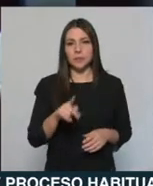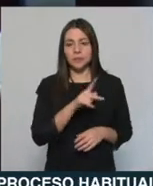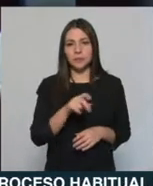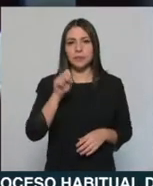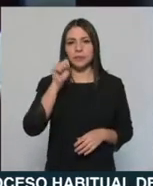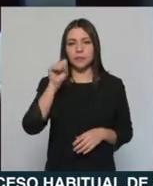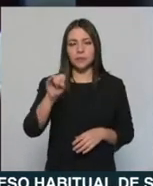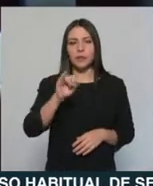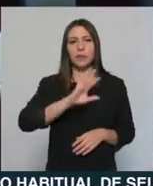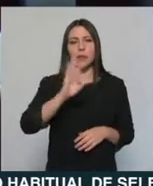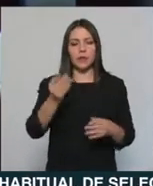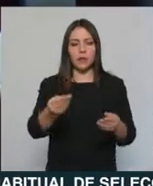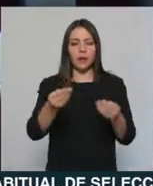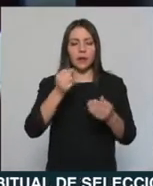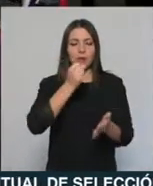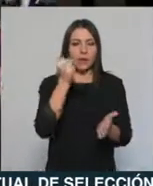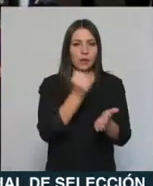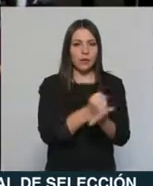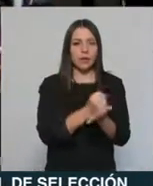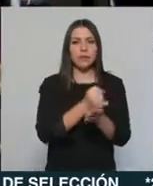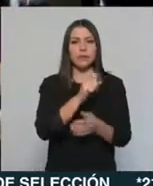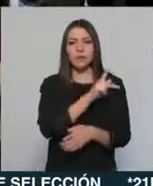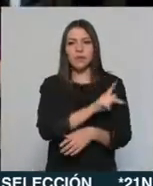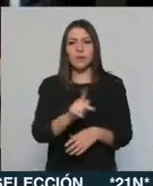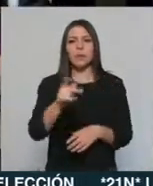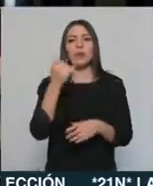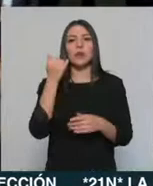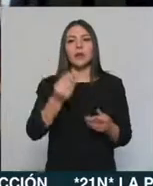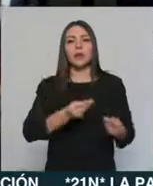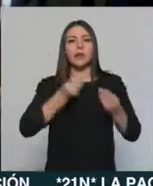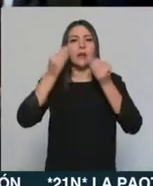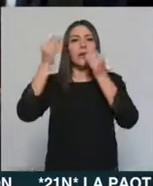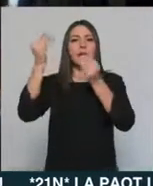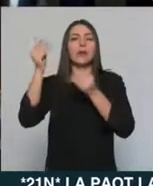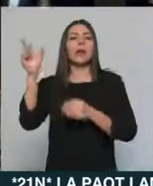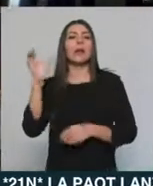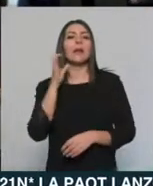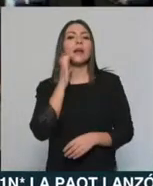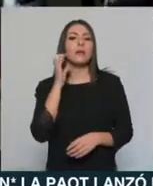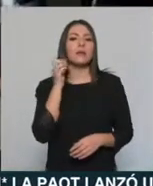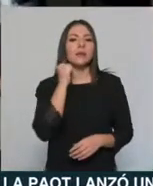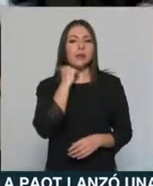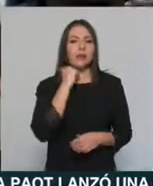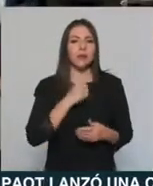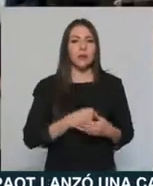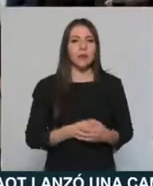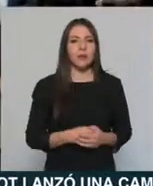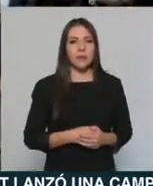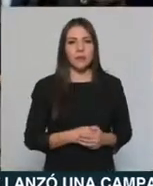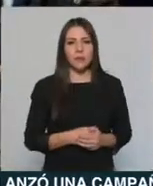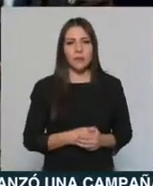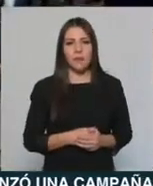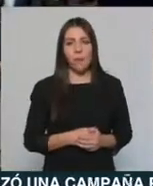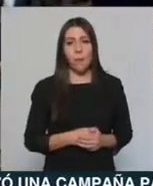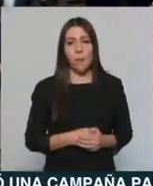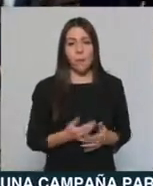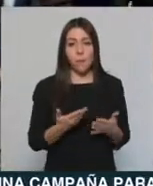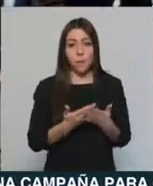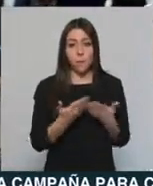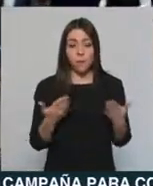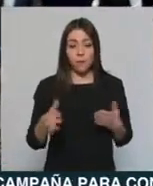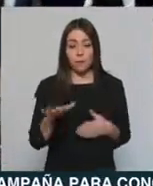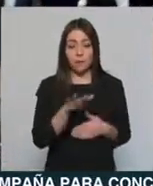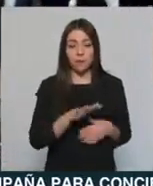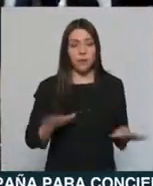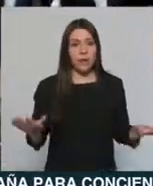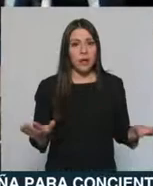Senado. Entonces, bueno, lo que tenemos es, rápidamente yo diría, un cambio muy fuerte en la forma